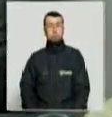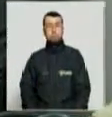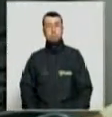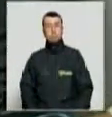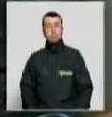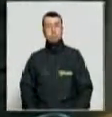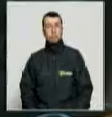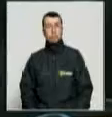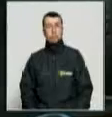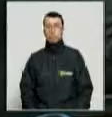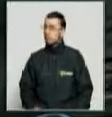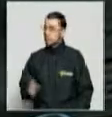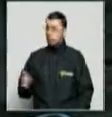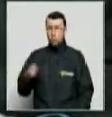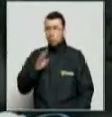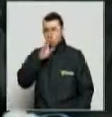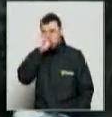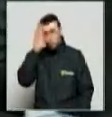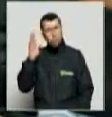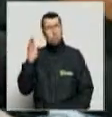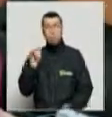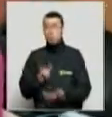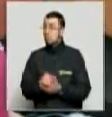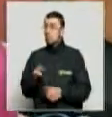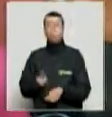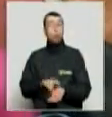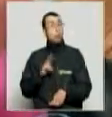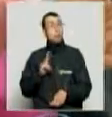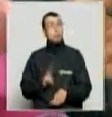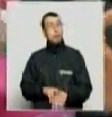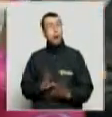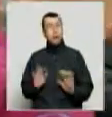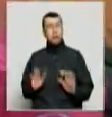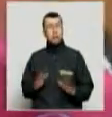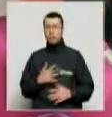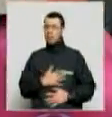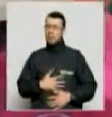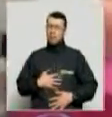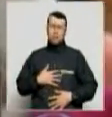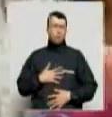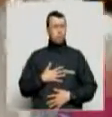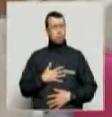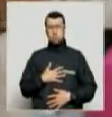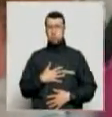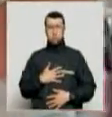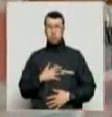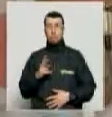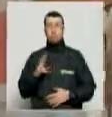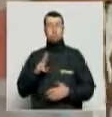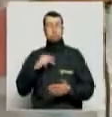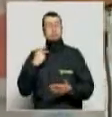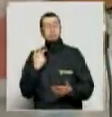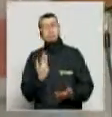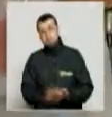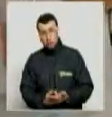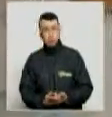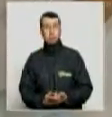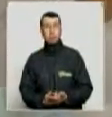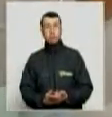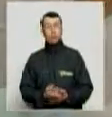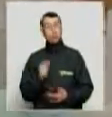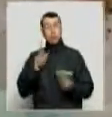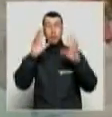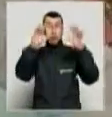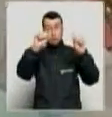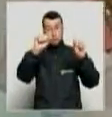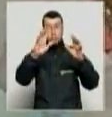Esto es un motivo de consulta muy frecuente, él estaba normal ese día, un malestar fue, se perdió el conocimiento, se prendió de la registradora para no